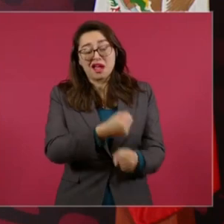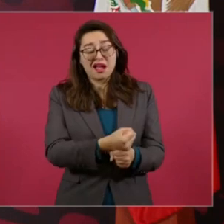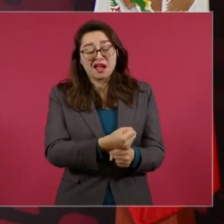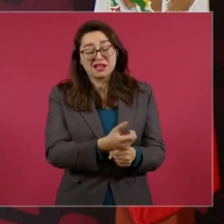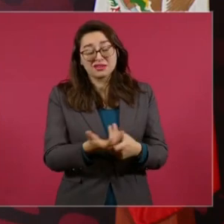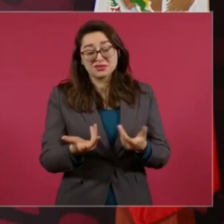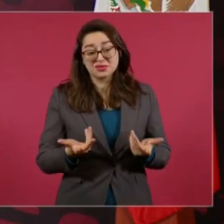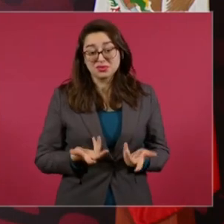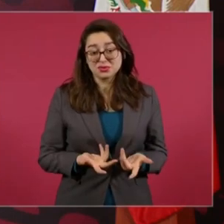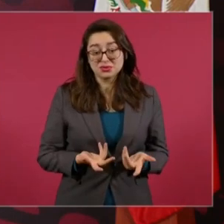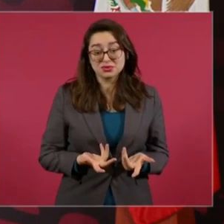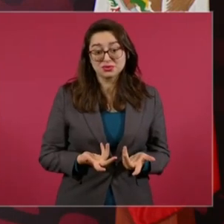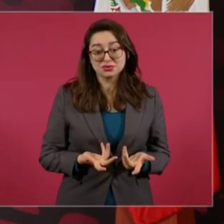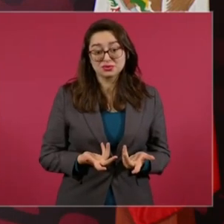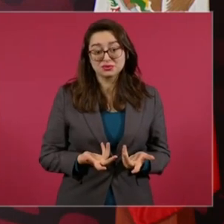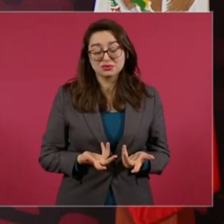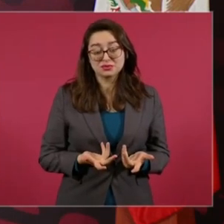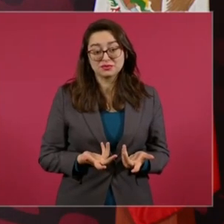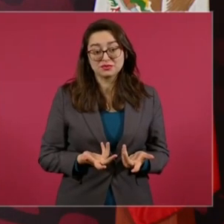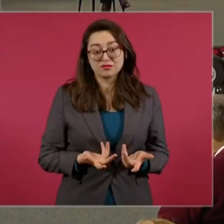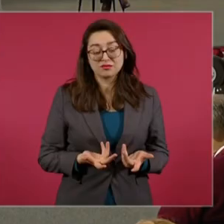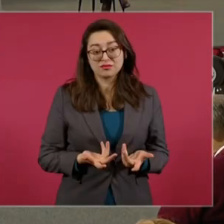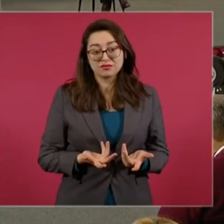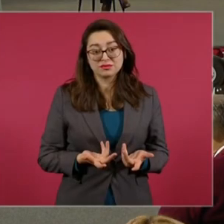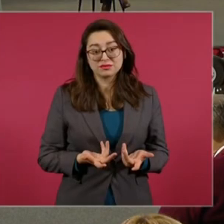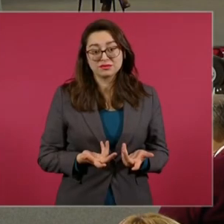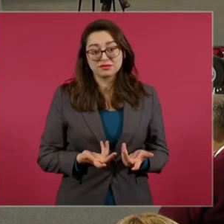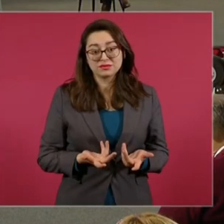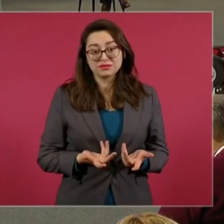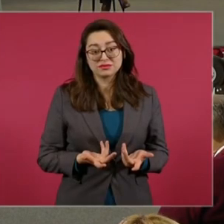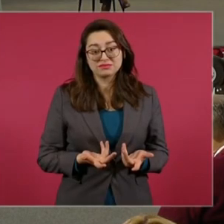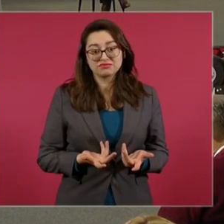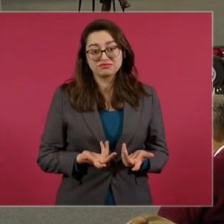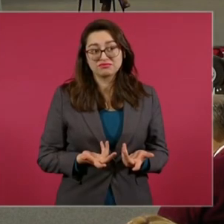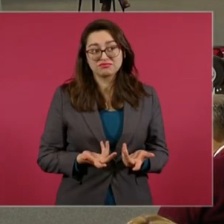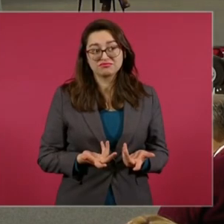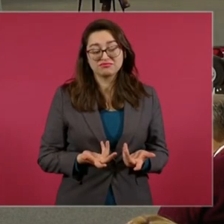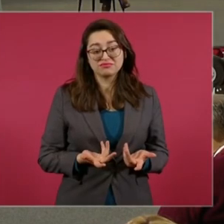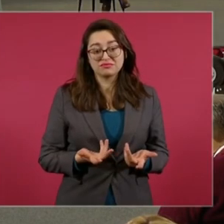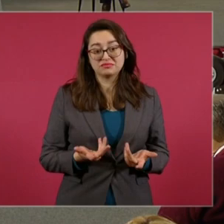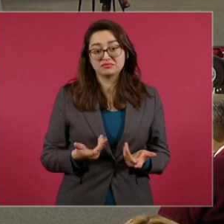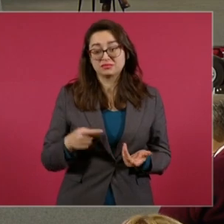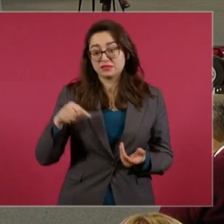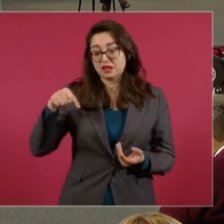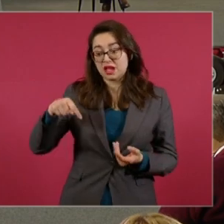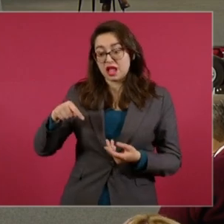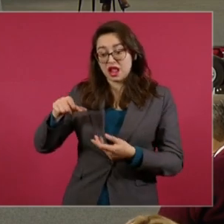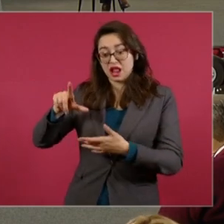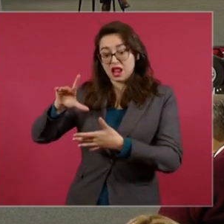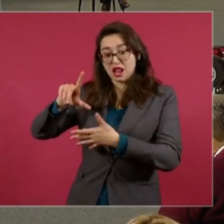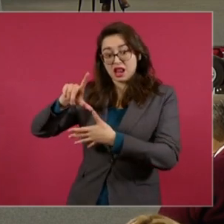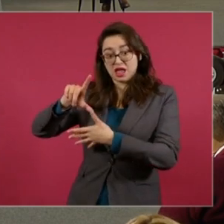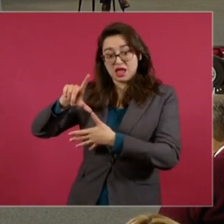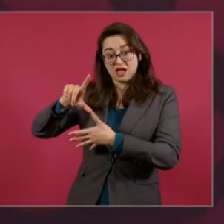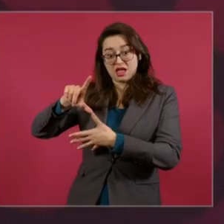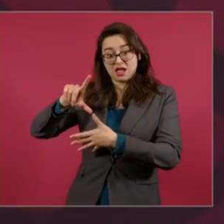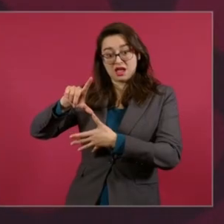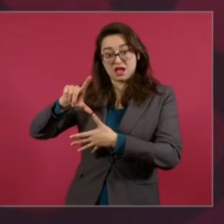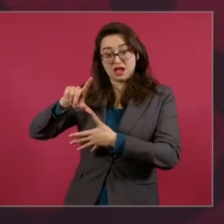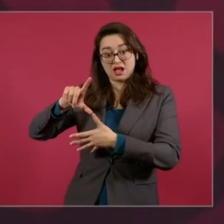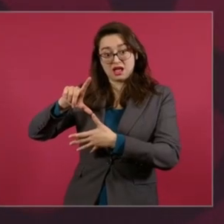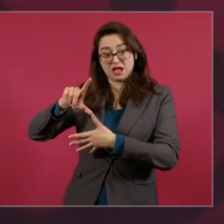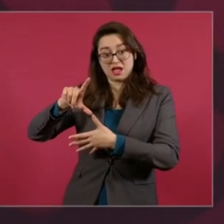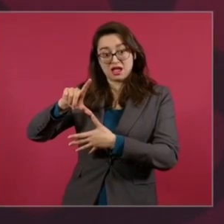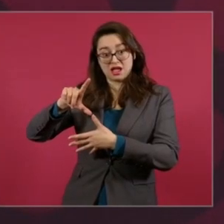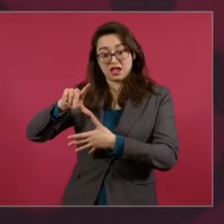en Estados Unidos, en Canadá, y el promedio de edad en algunos países de